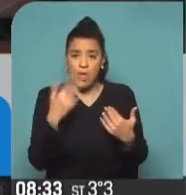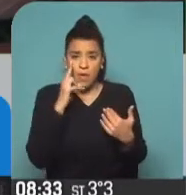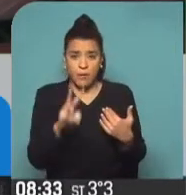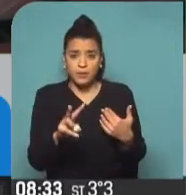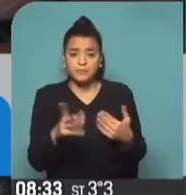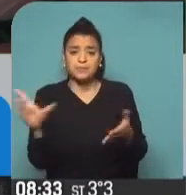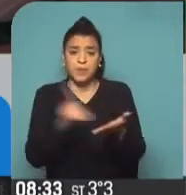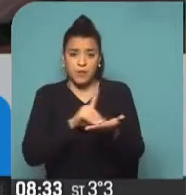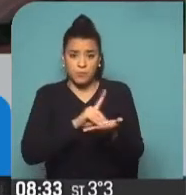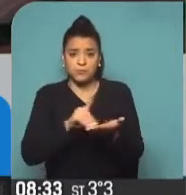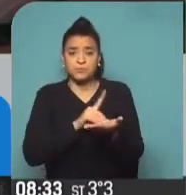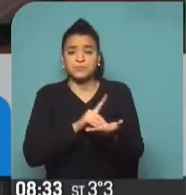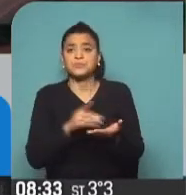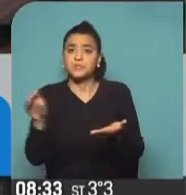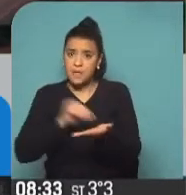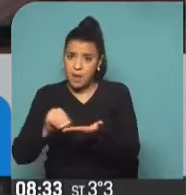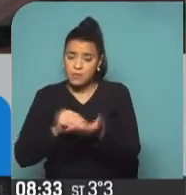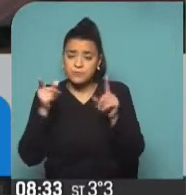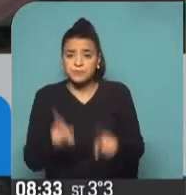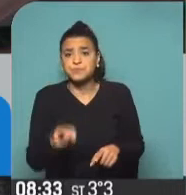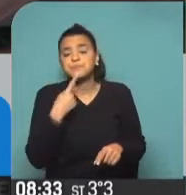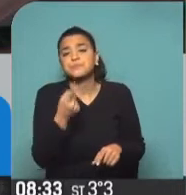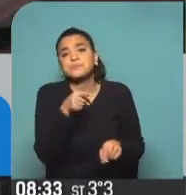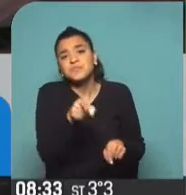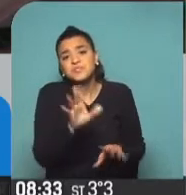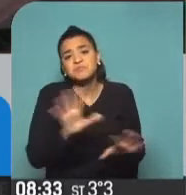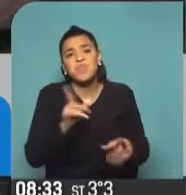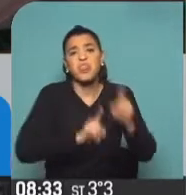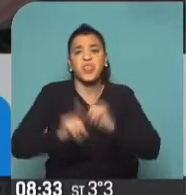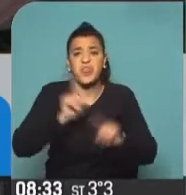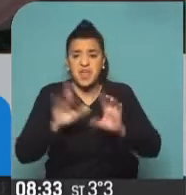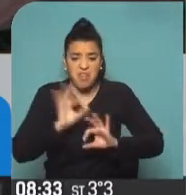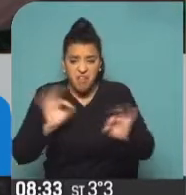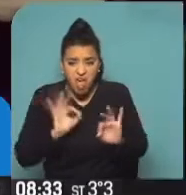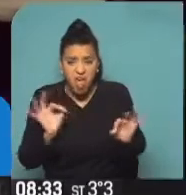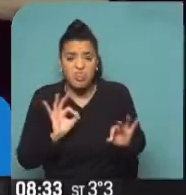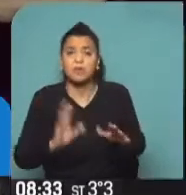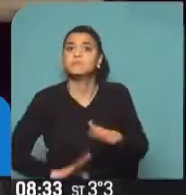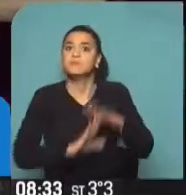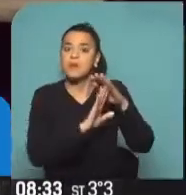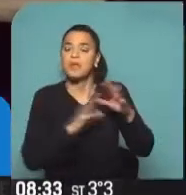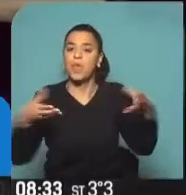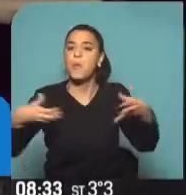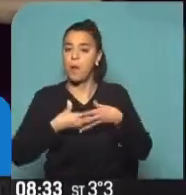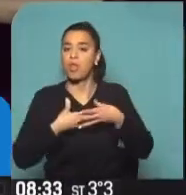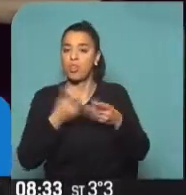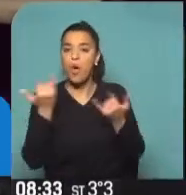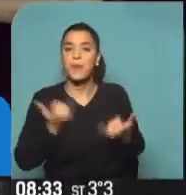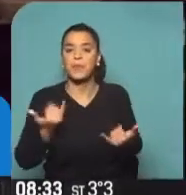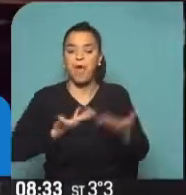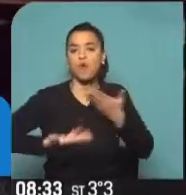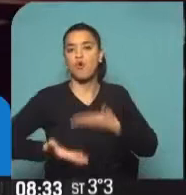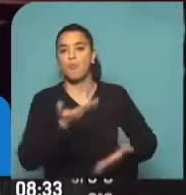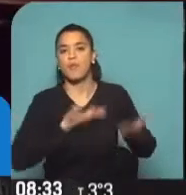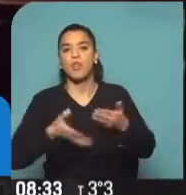a diputados y a senadores que habitualmente no son los que dirigen, liderando algunos bandos, cooperando